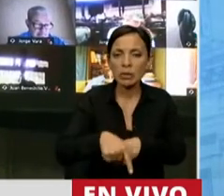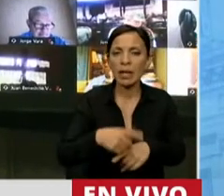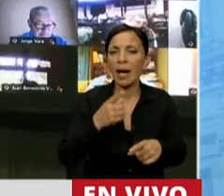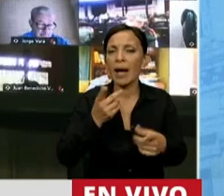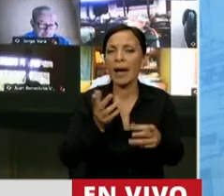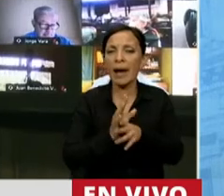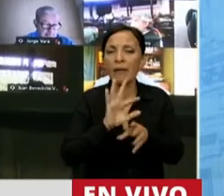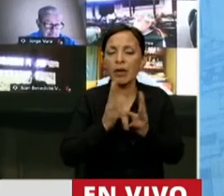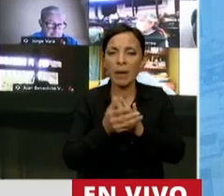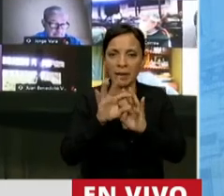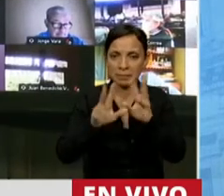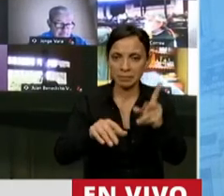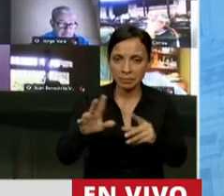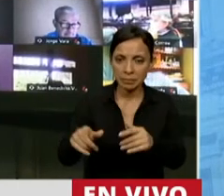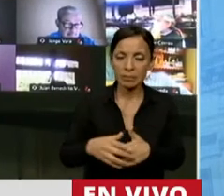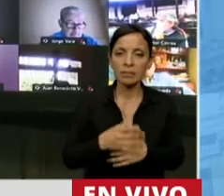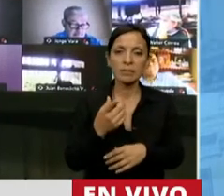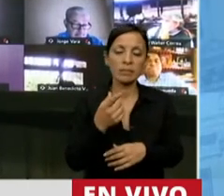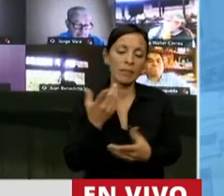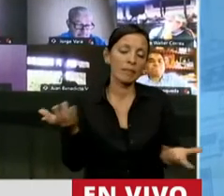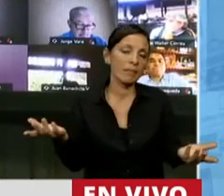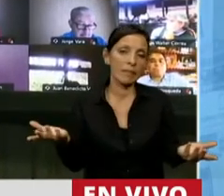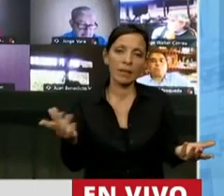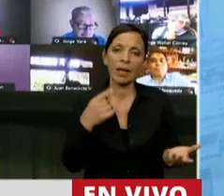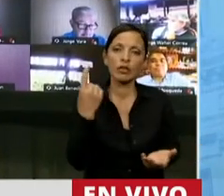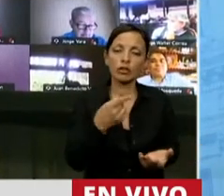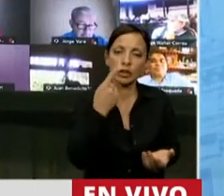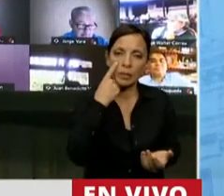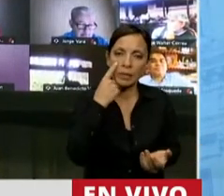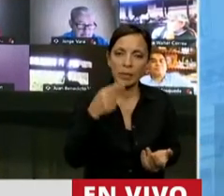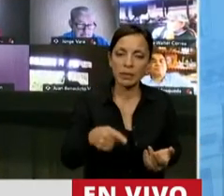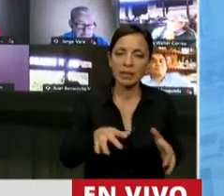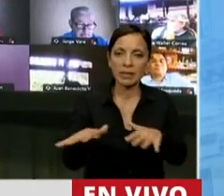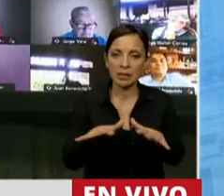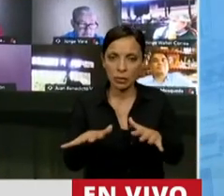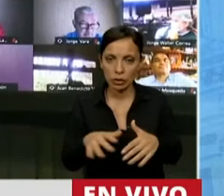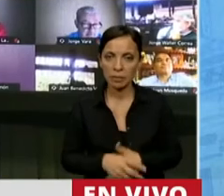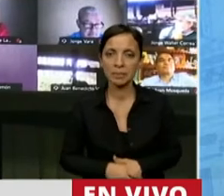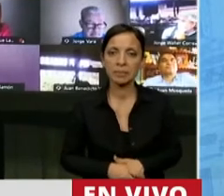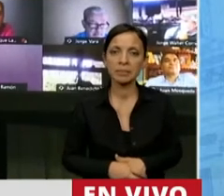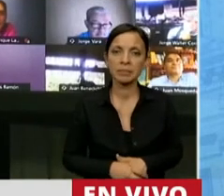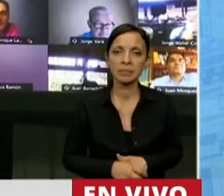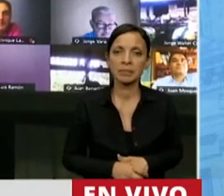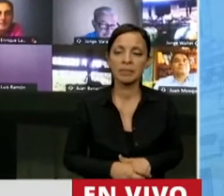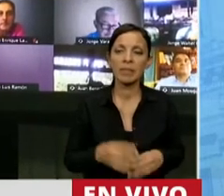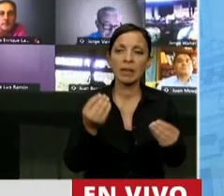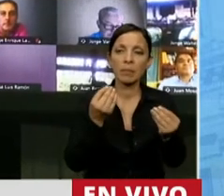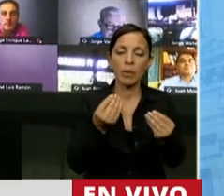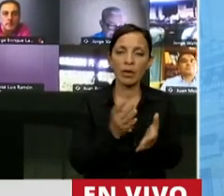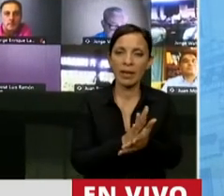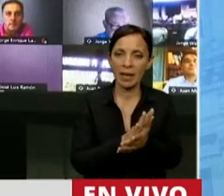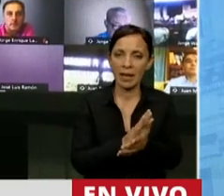de saqueo. Mire, presidente, vivimos esta situación en la Argentina porque han vuelto